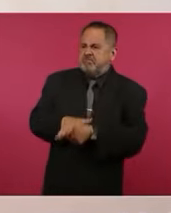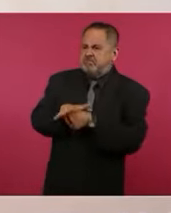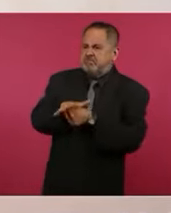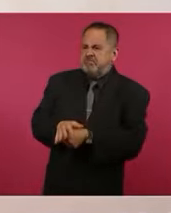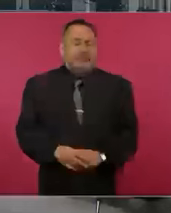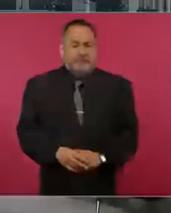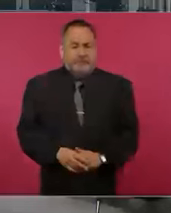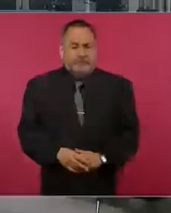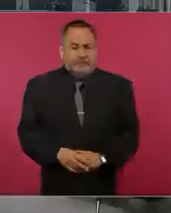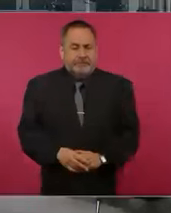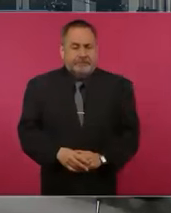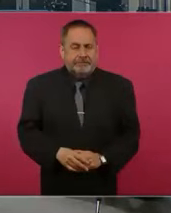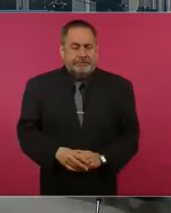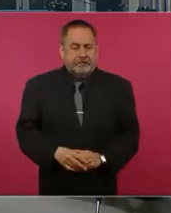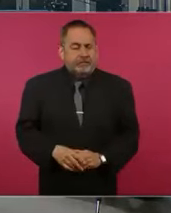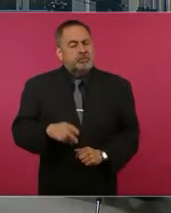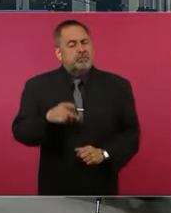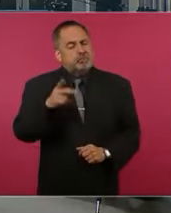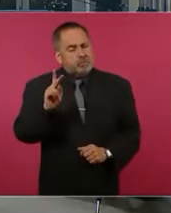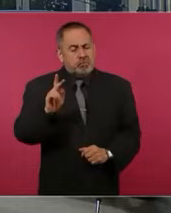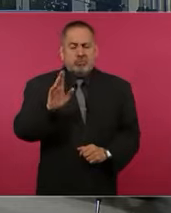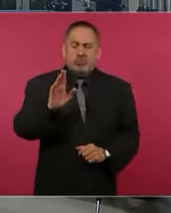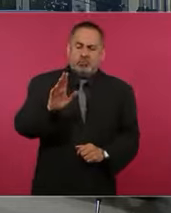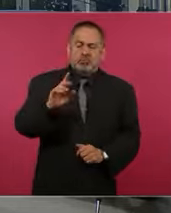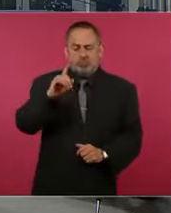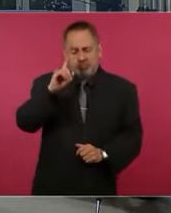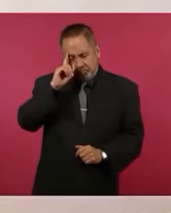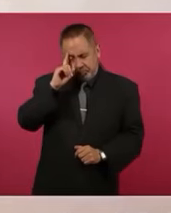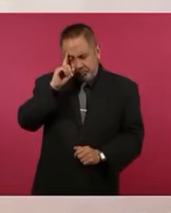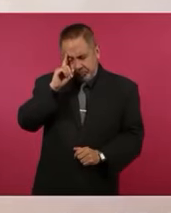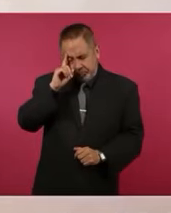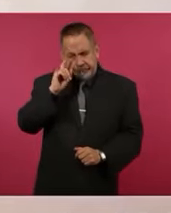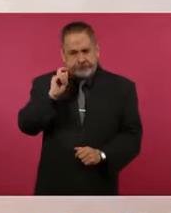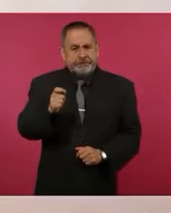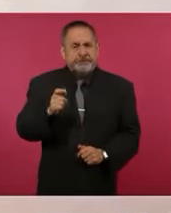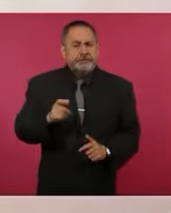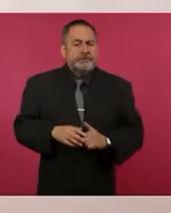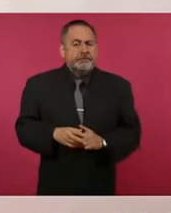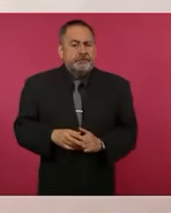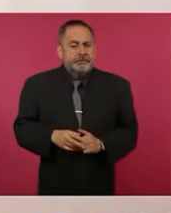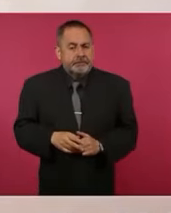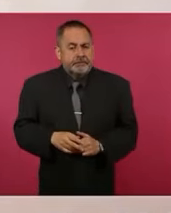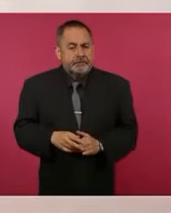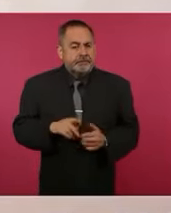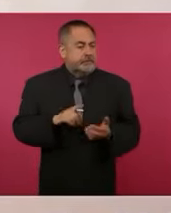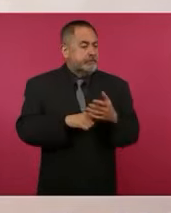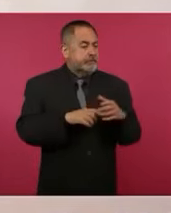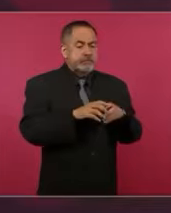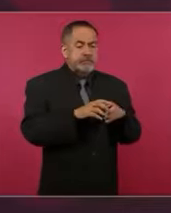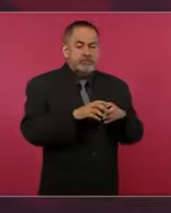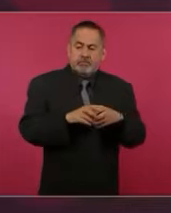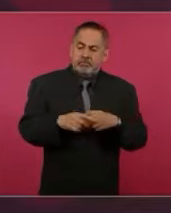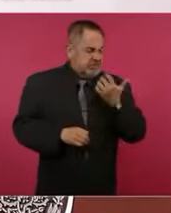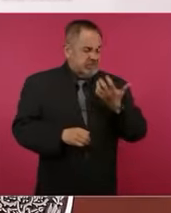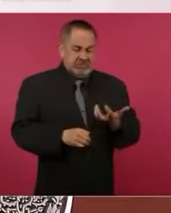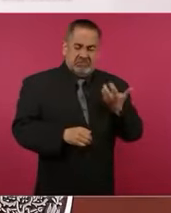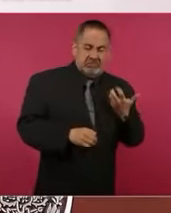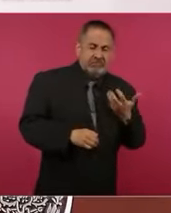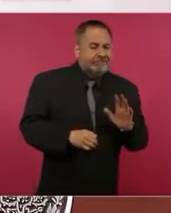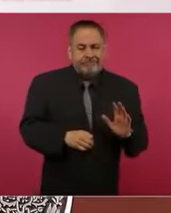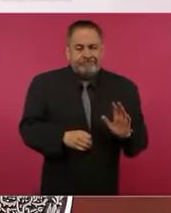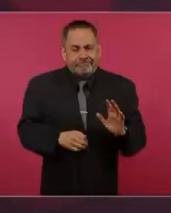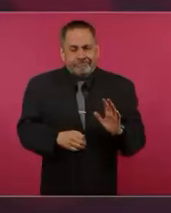pueblo. Pero se piensa que el daño lo hicieron nada más en lo económico